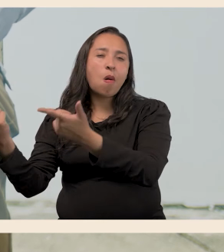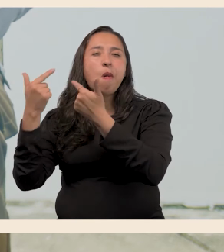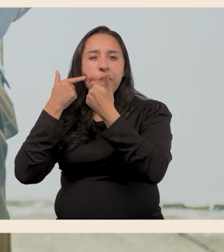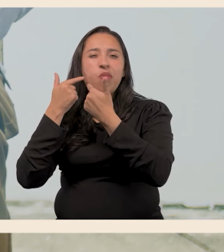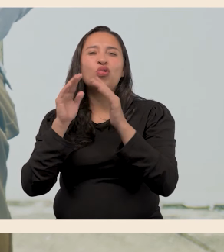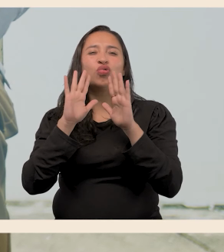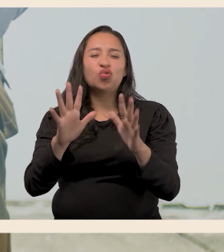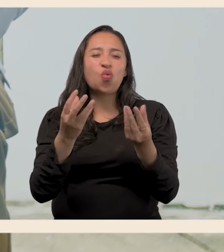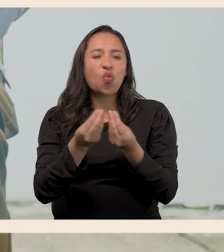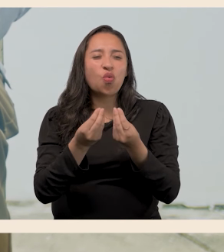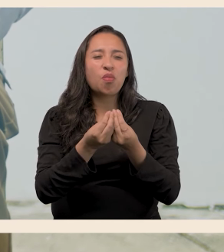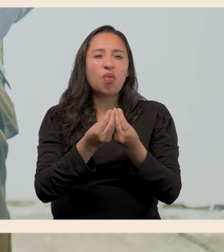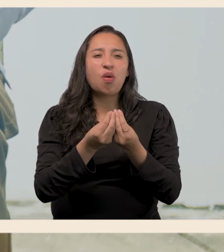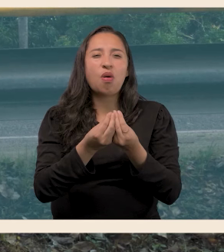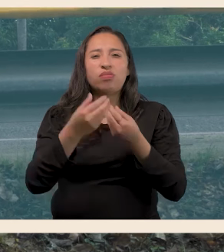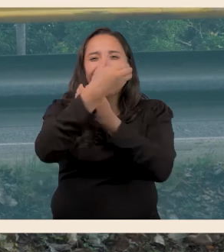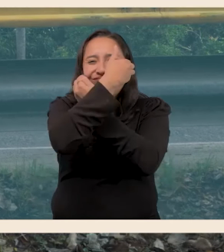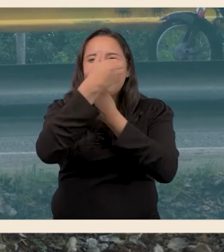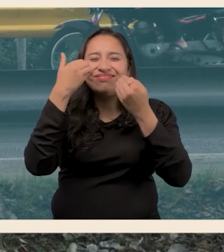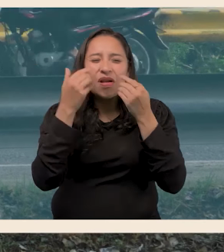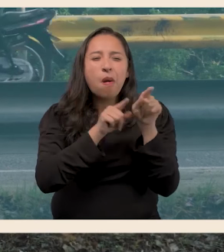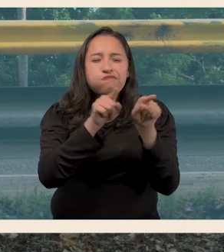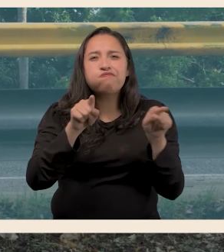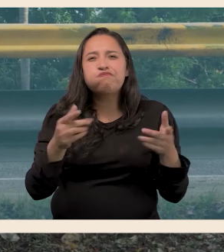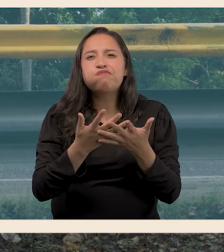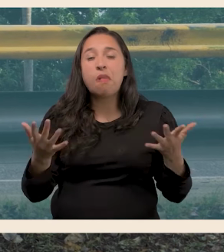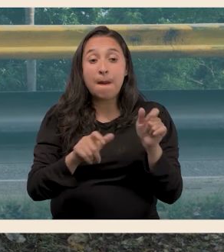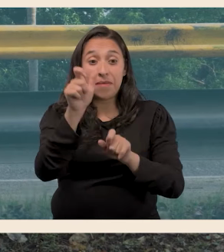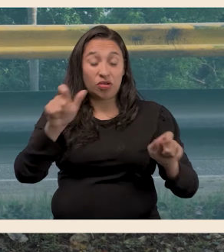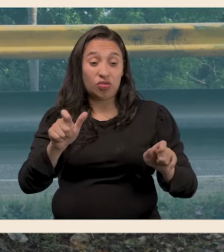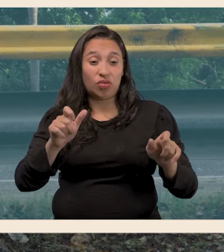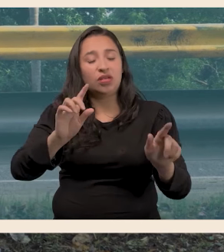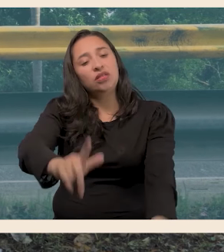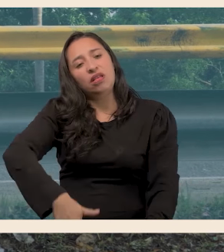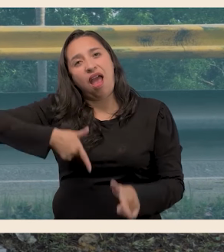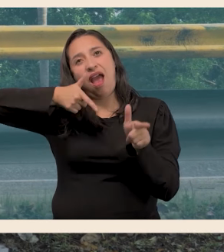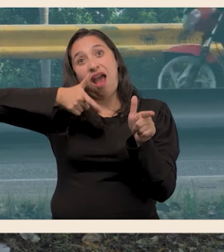se hablaba de la guerrilla existía, que estaba por ahí. Llegaron unas personas armadas